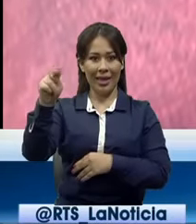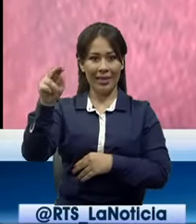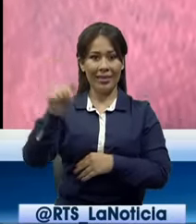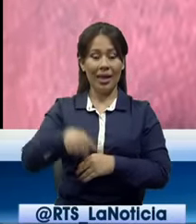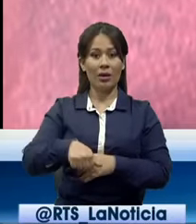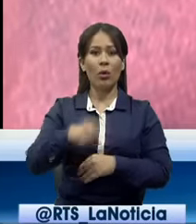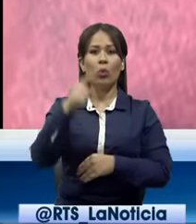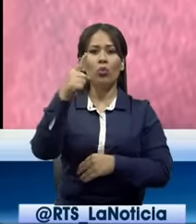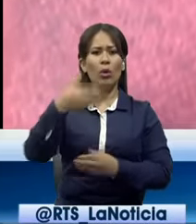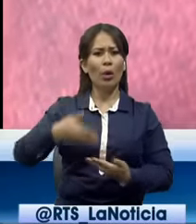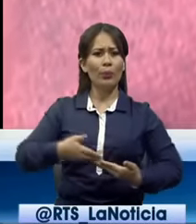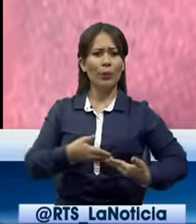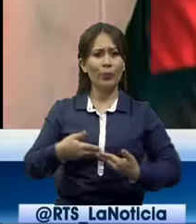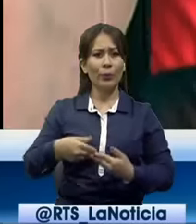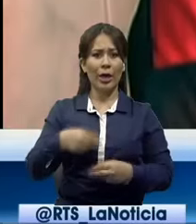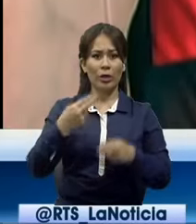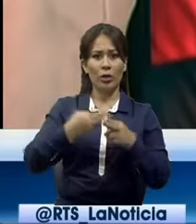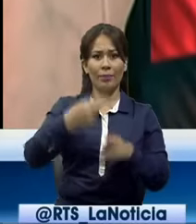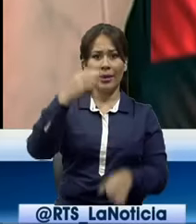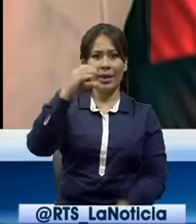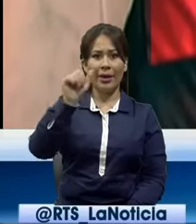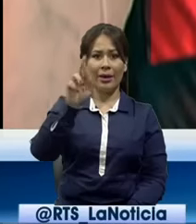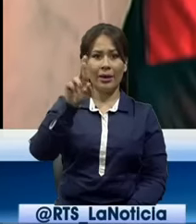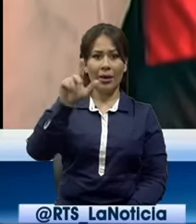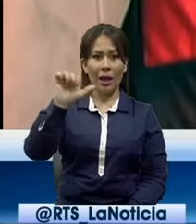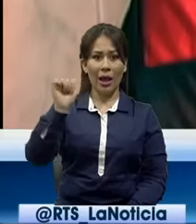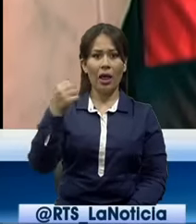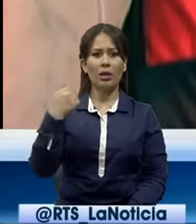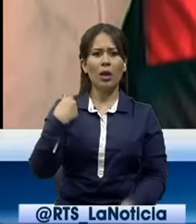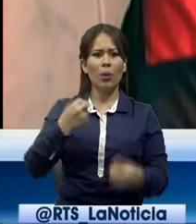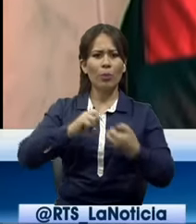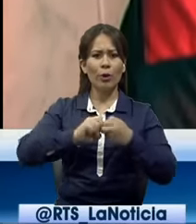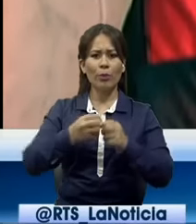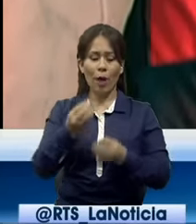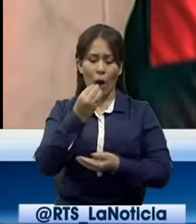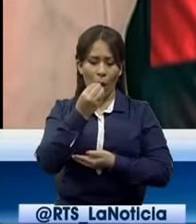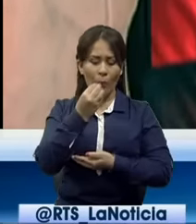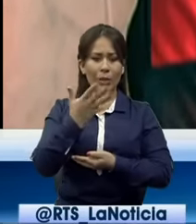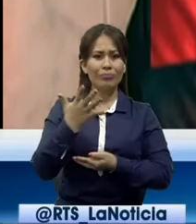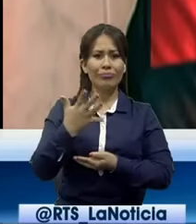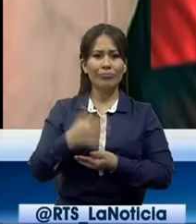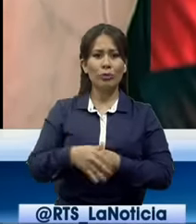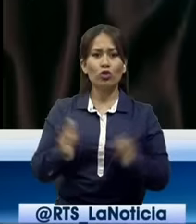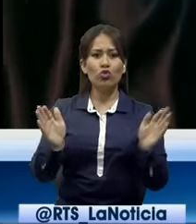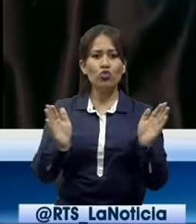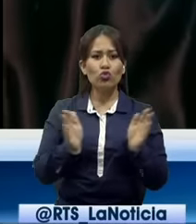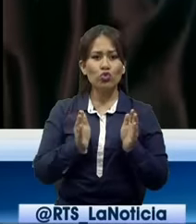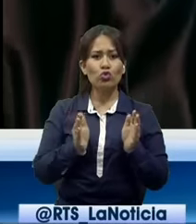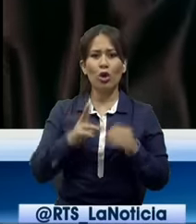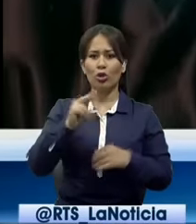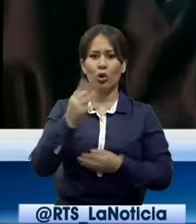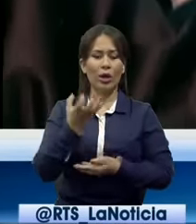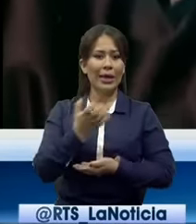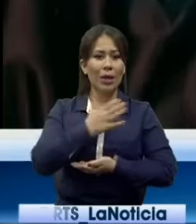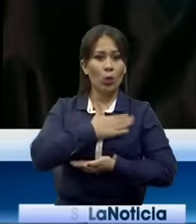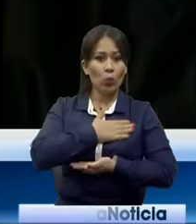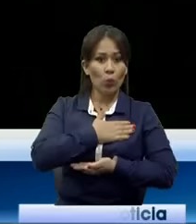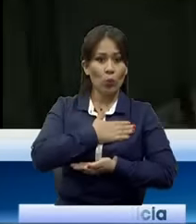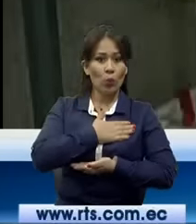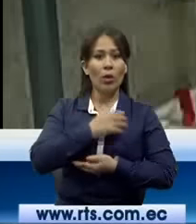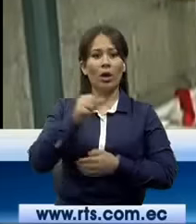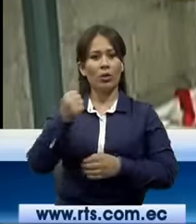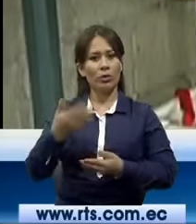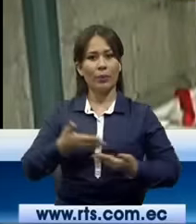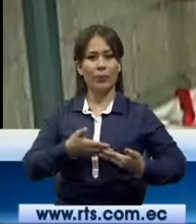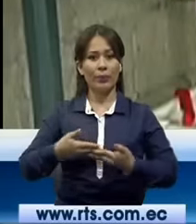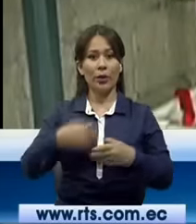de las trillizas, Carla Ailis, presentó complicaciones para alimentarse. La más chiquita no quiso coger el seno. La bebé, cada